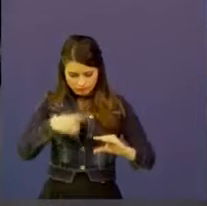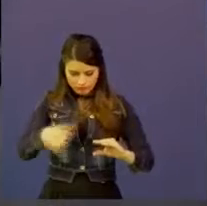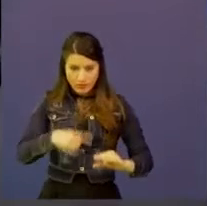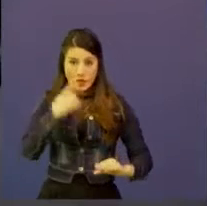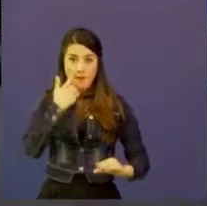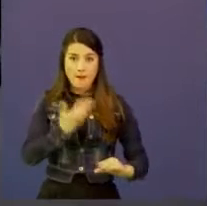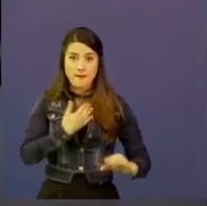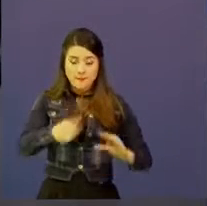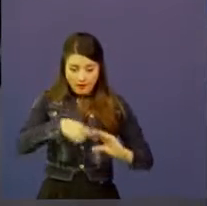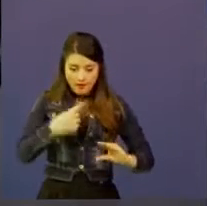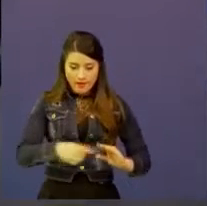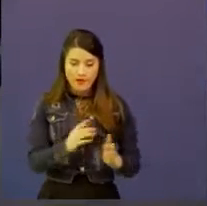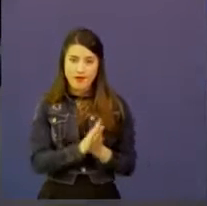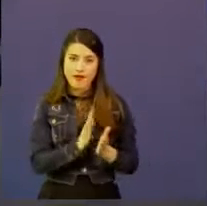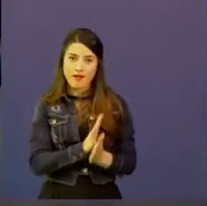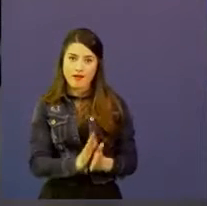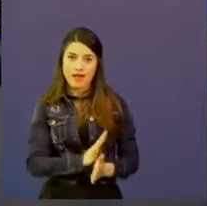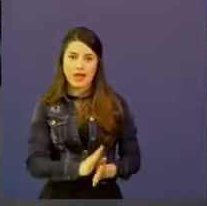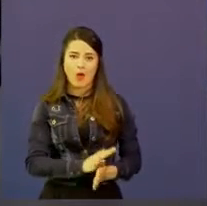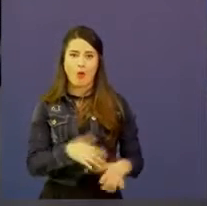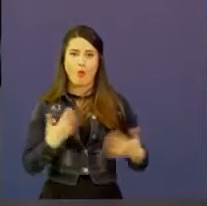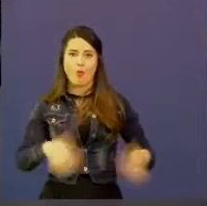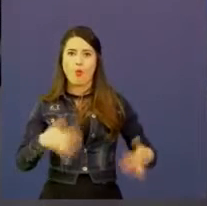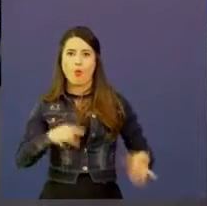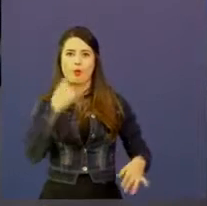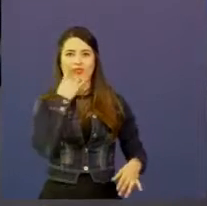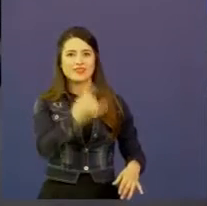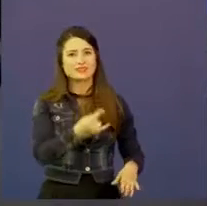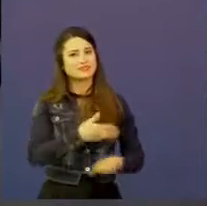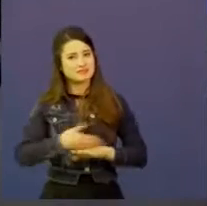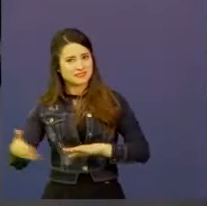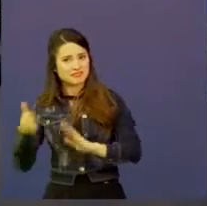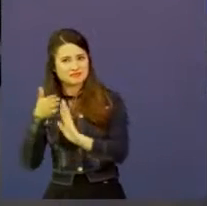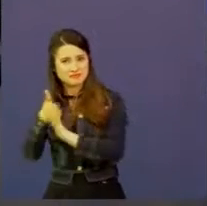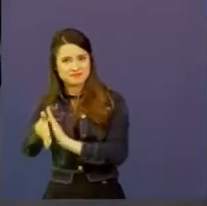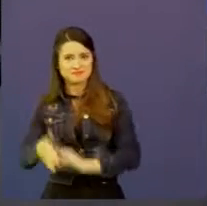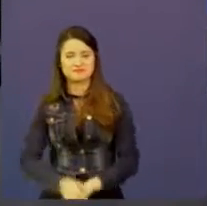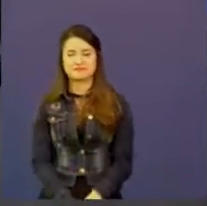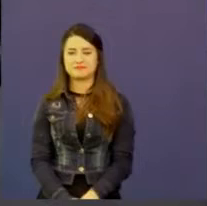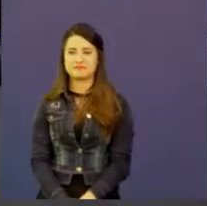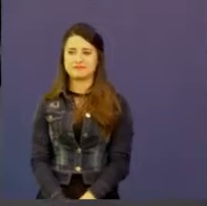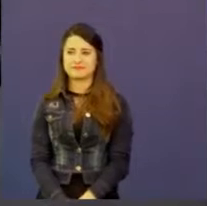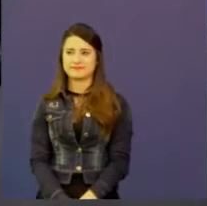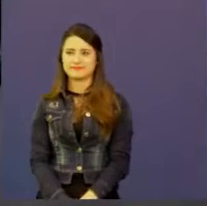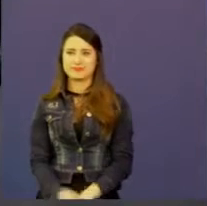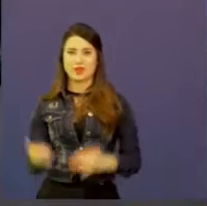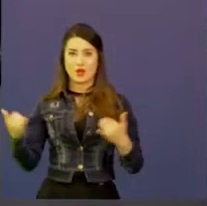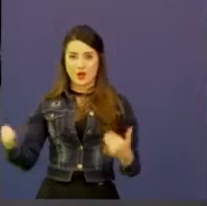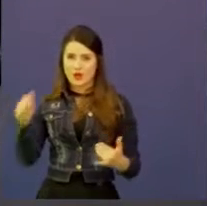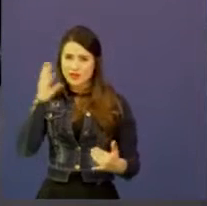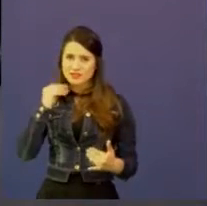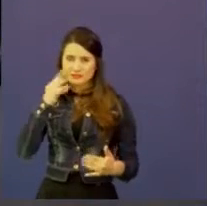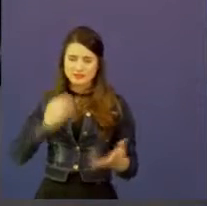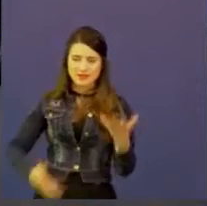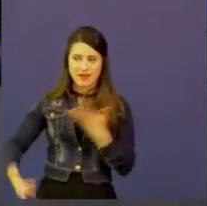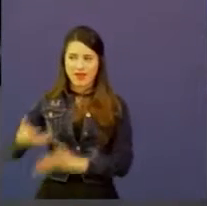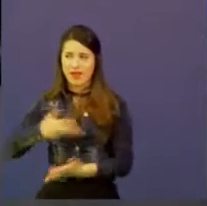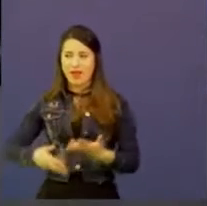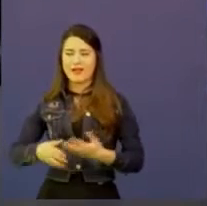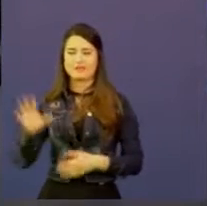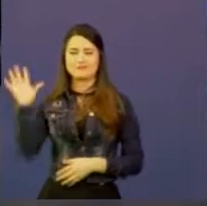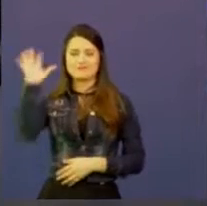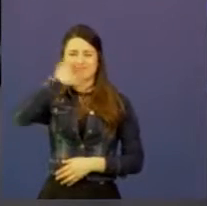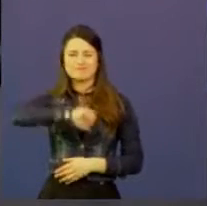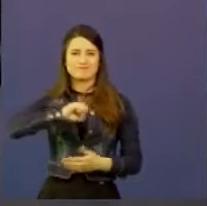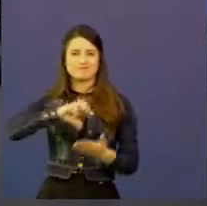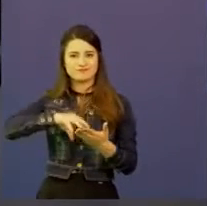muy interesantes que seguramente vamos a compartirles más adelante. Esto nos lleva a un aprendizaje. Esto tenemos que abordarlo como